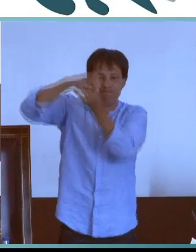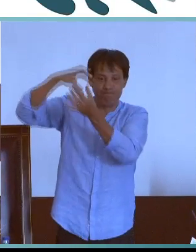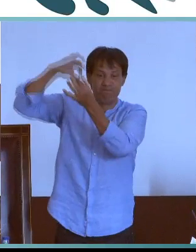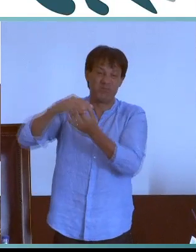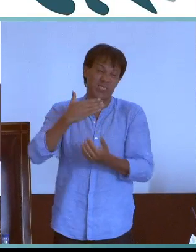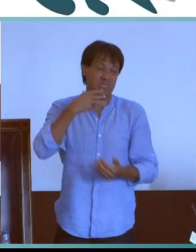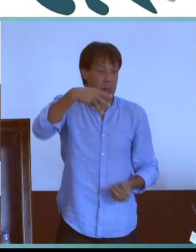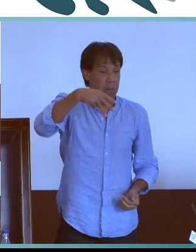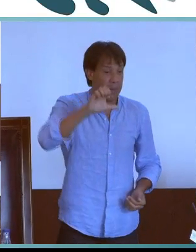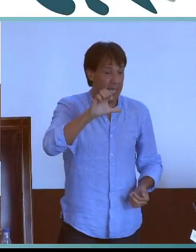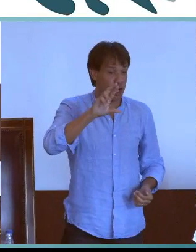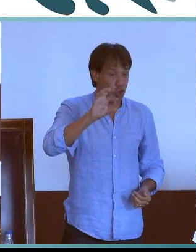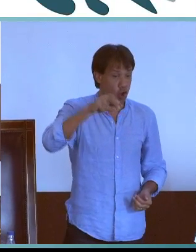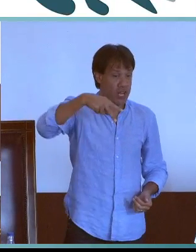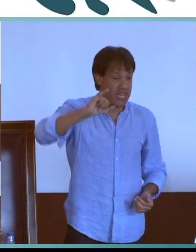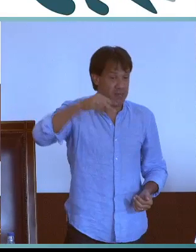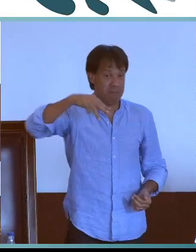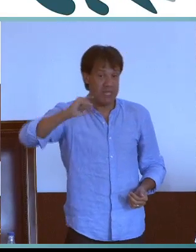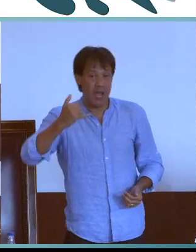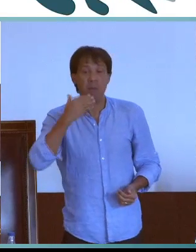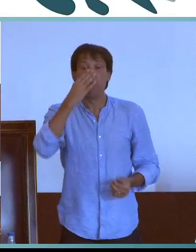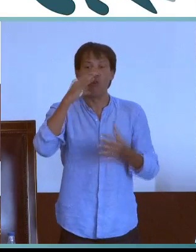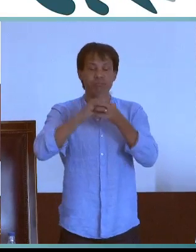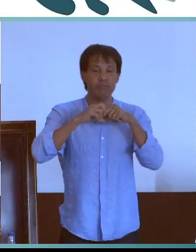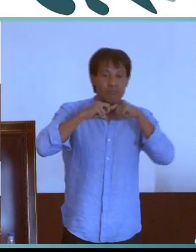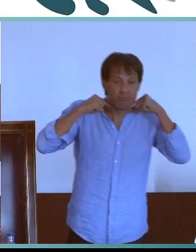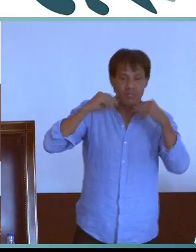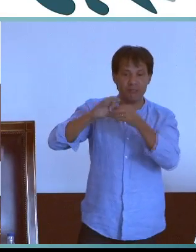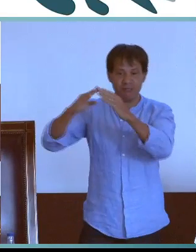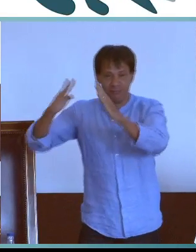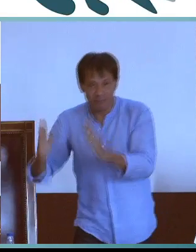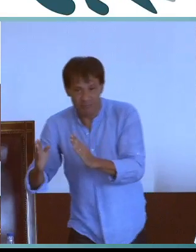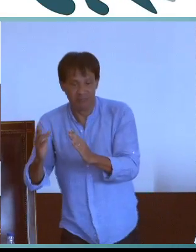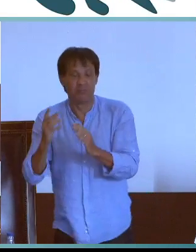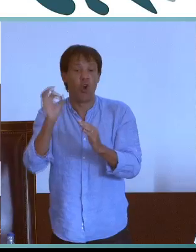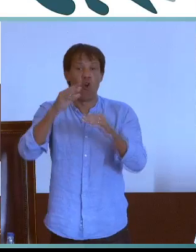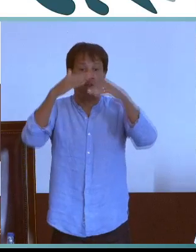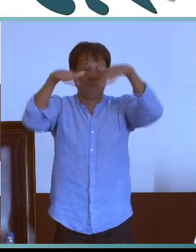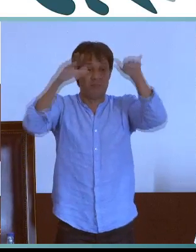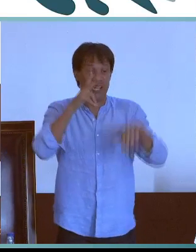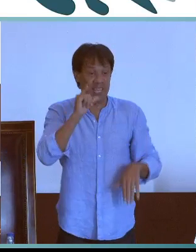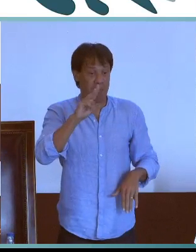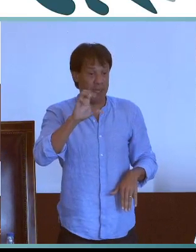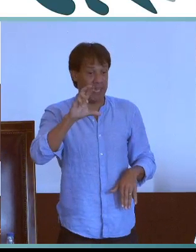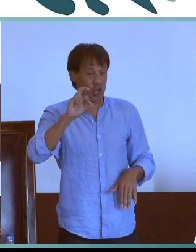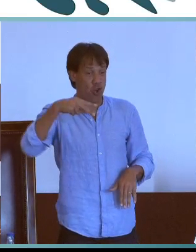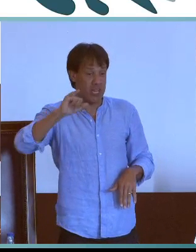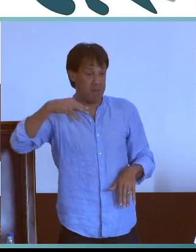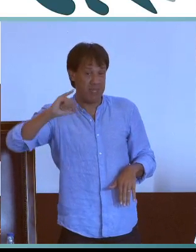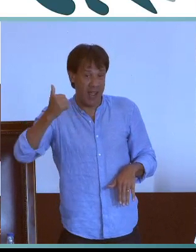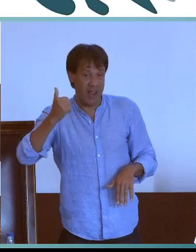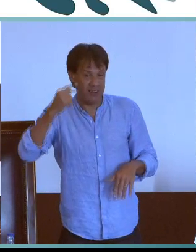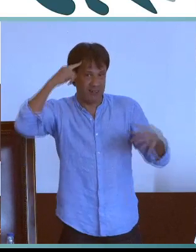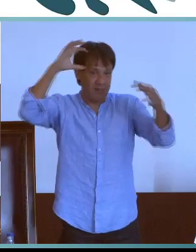ejemplo, perro, y tenías que asociarlo, por ejemplo, la homonimia, pues con casa